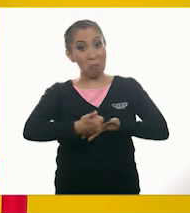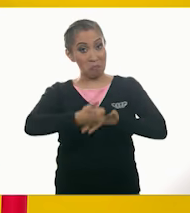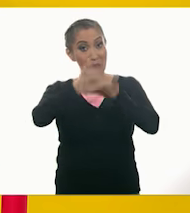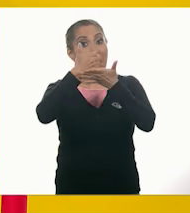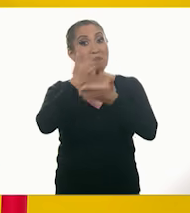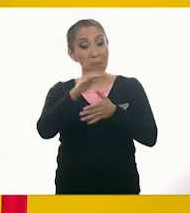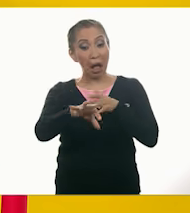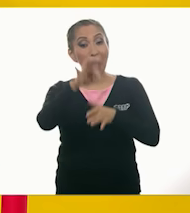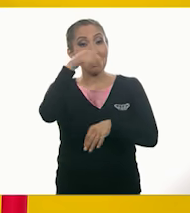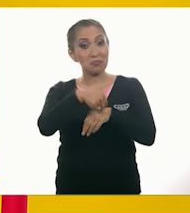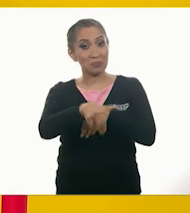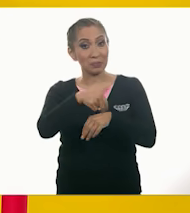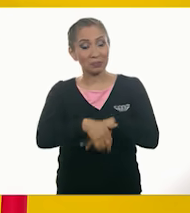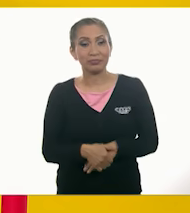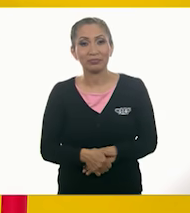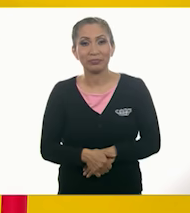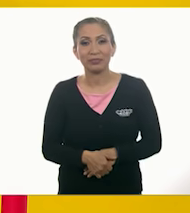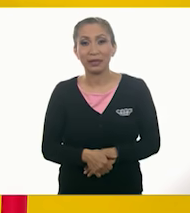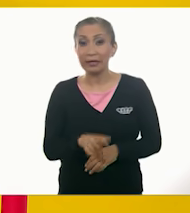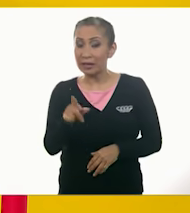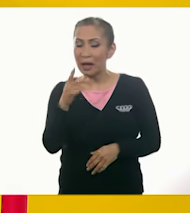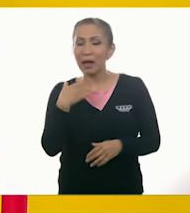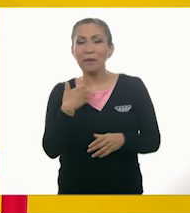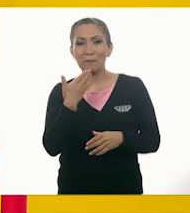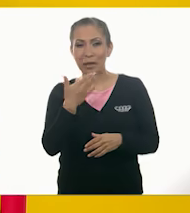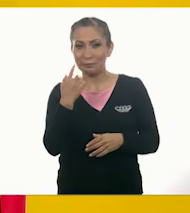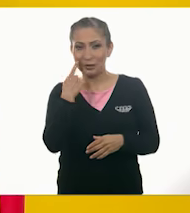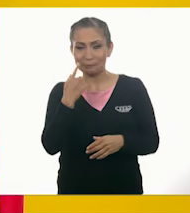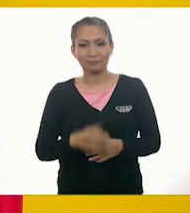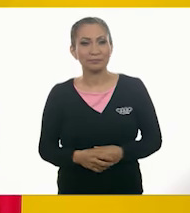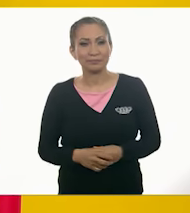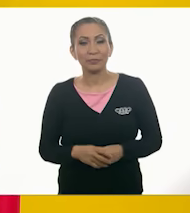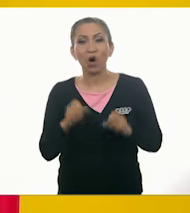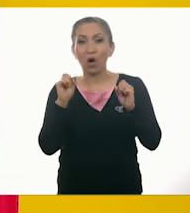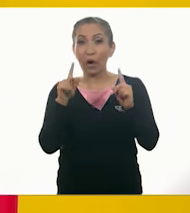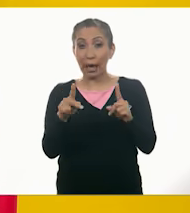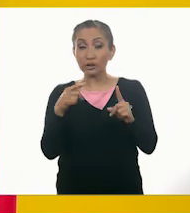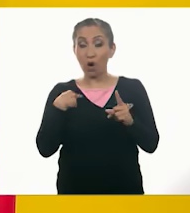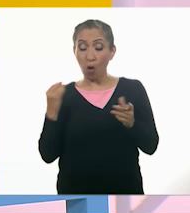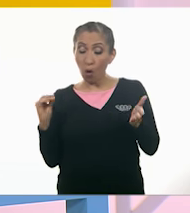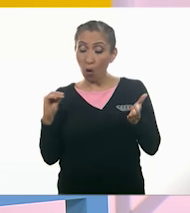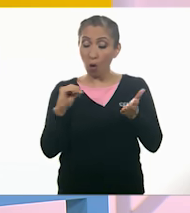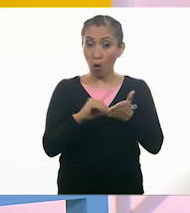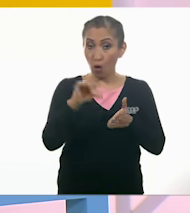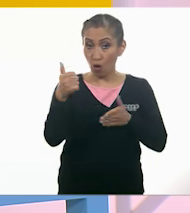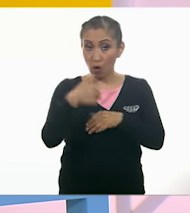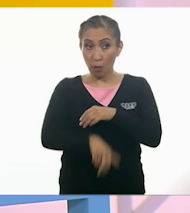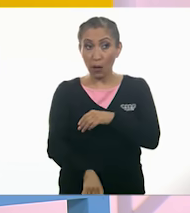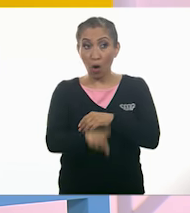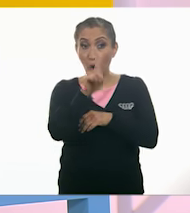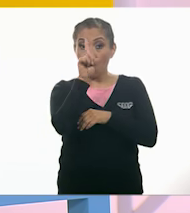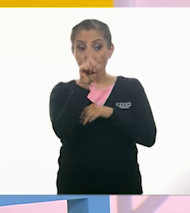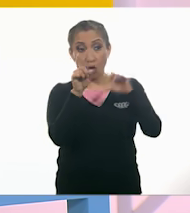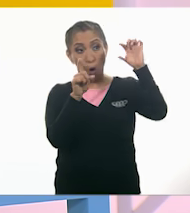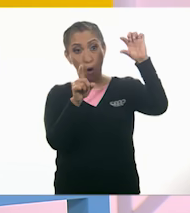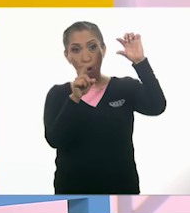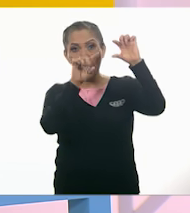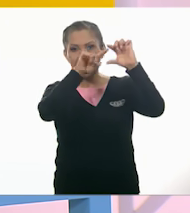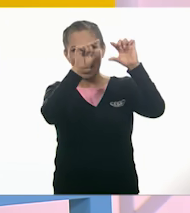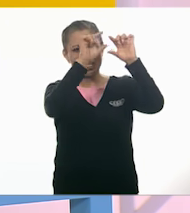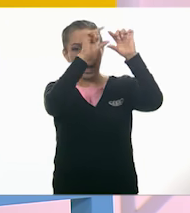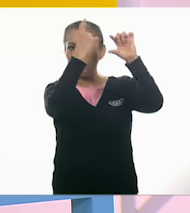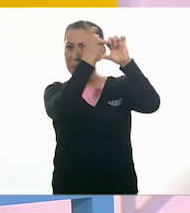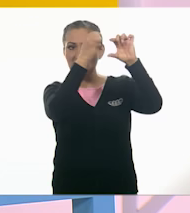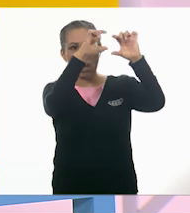herramienta para encontrar números. Y esta te la vas a ver muy bien. A ver. Ok, si pongo el número 1, donde empieza el